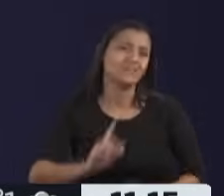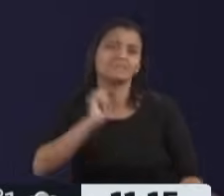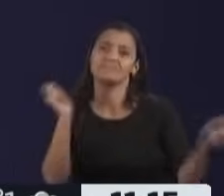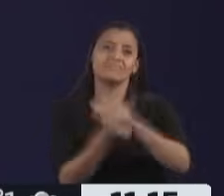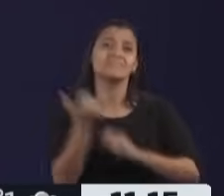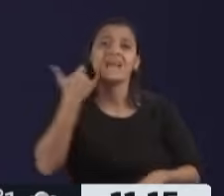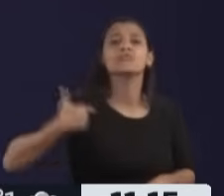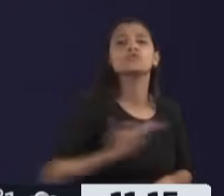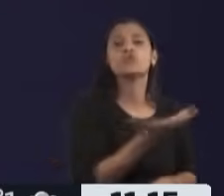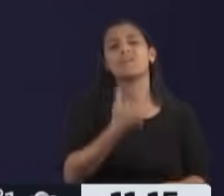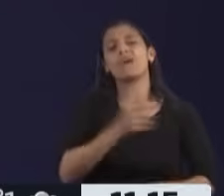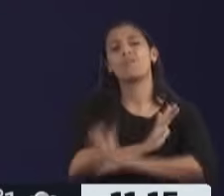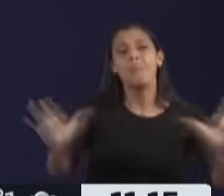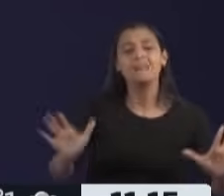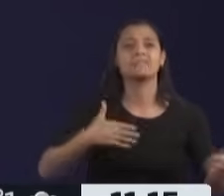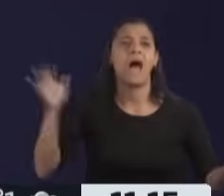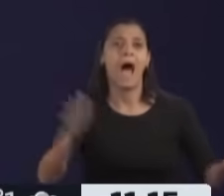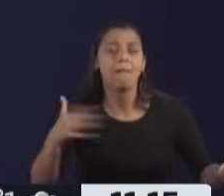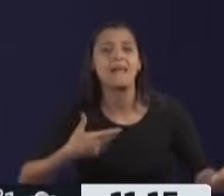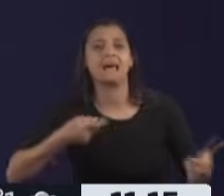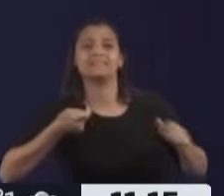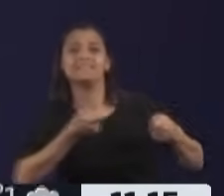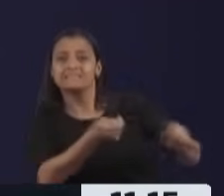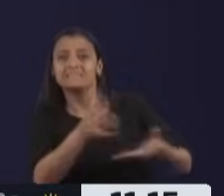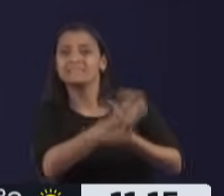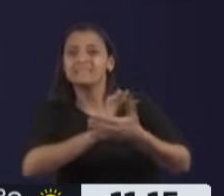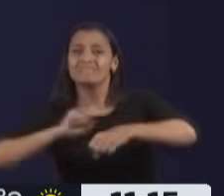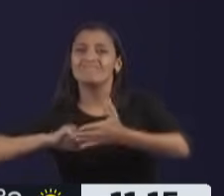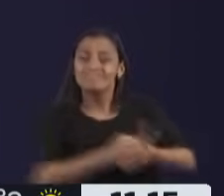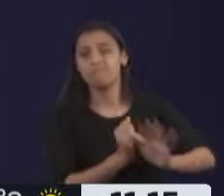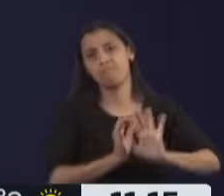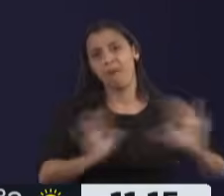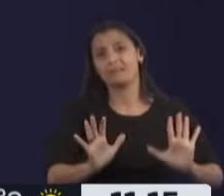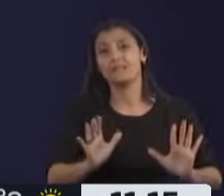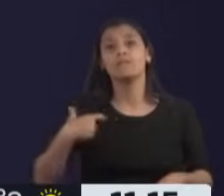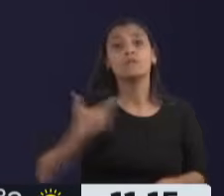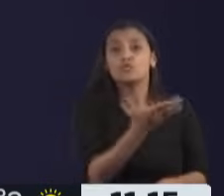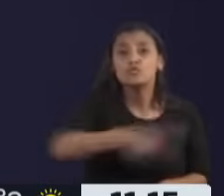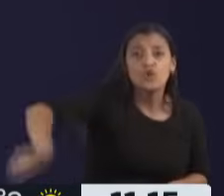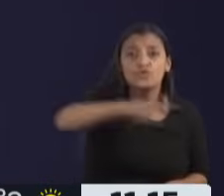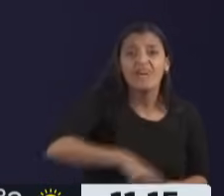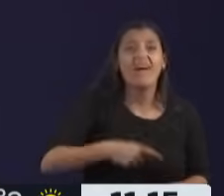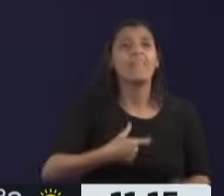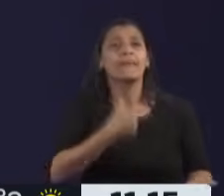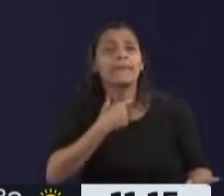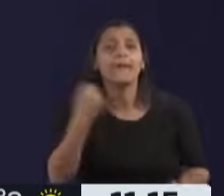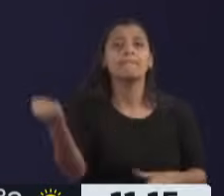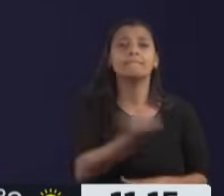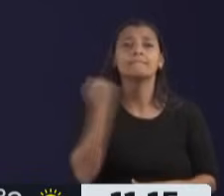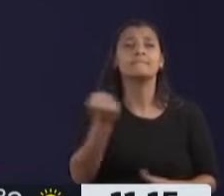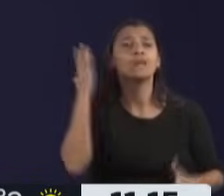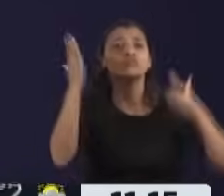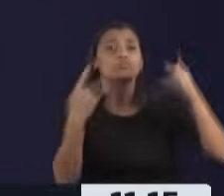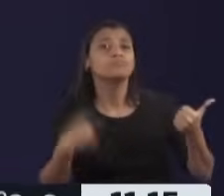no quiere más ni amenazas, ni extorsiones, y lo único que quiere la sociedad, la gente, o al menos en su gran mayoría,